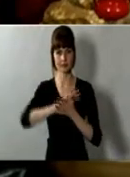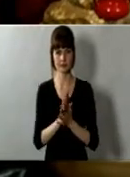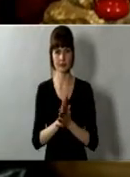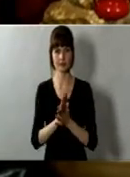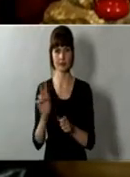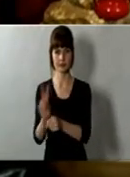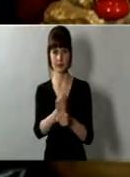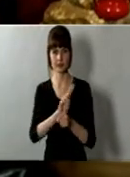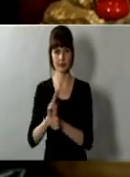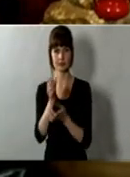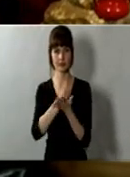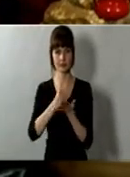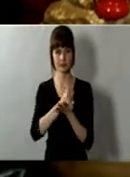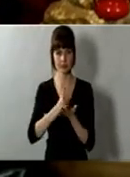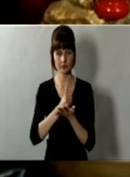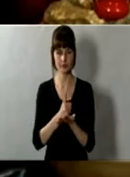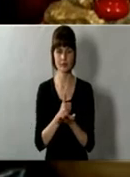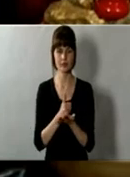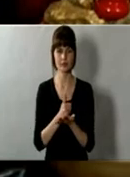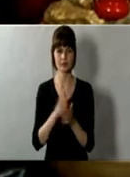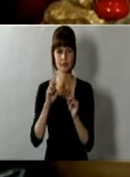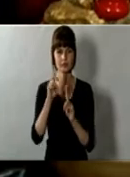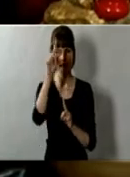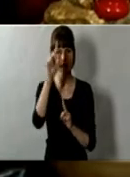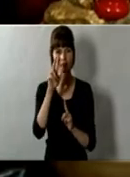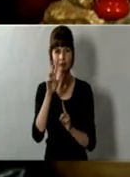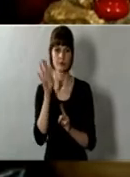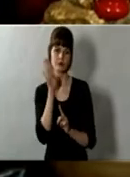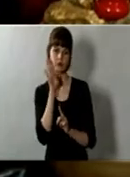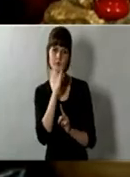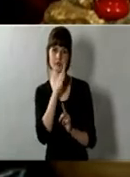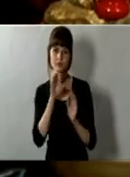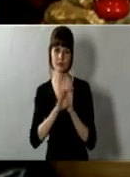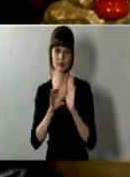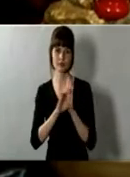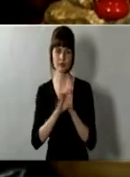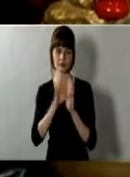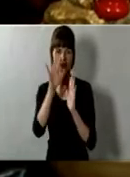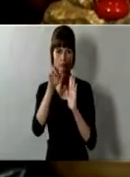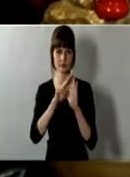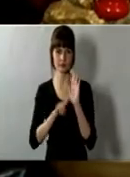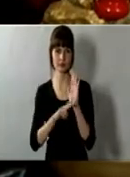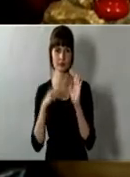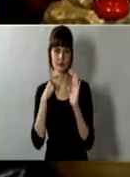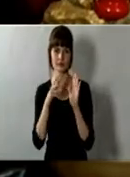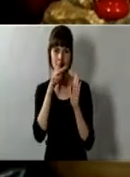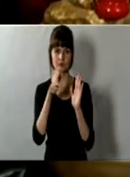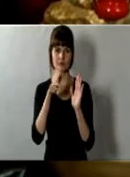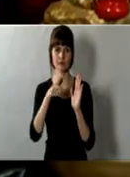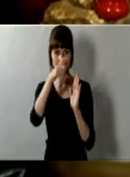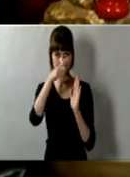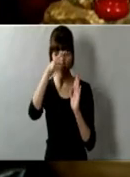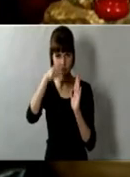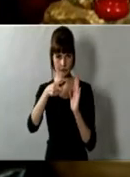Purifica La palabra De Dios Dice En Mateo 5 13 Vosotros Sois La sal De la tierra